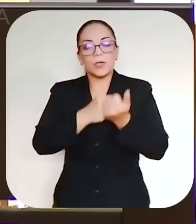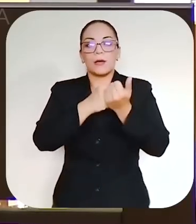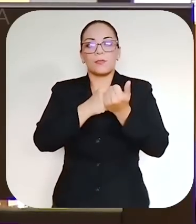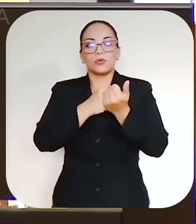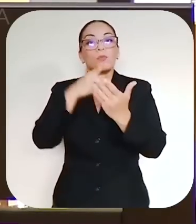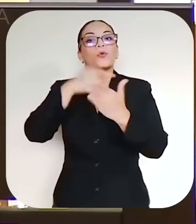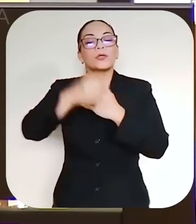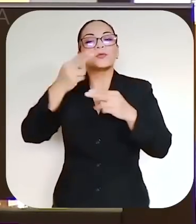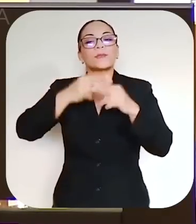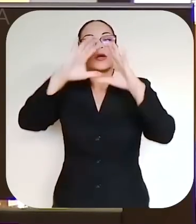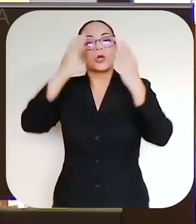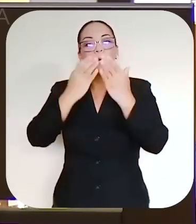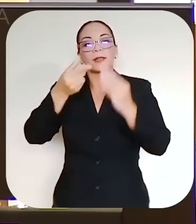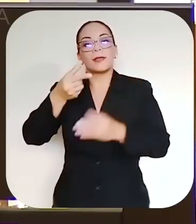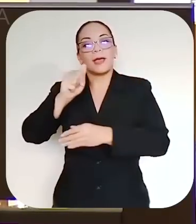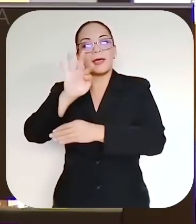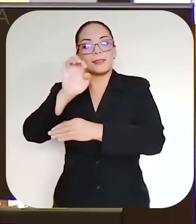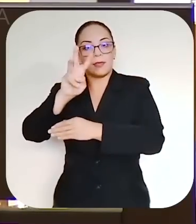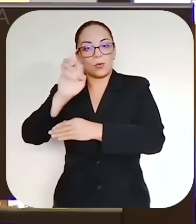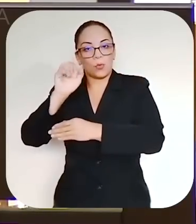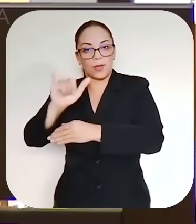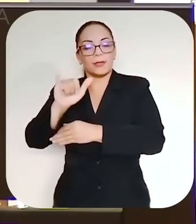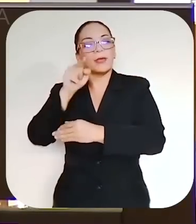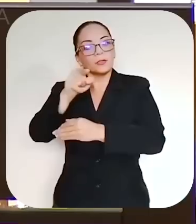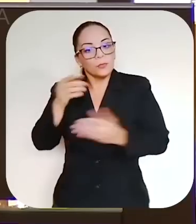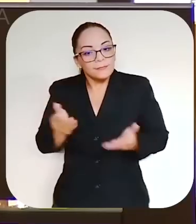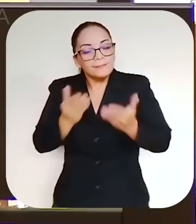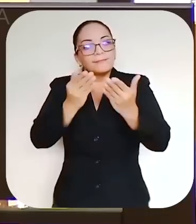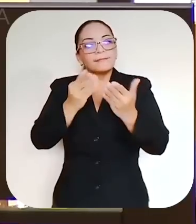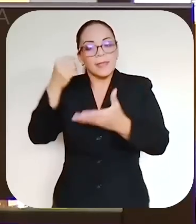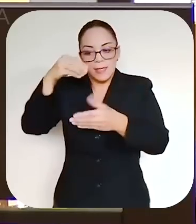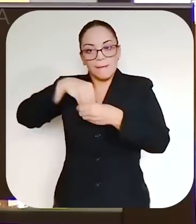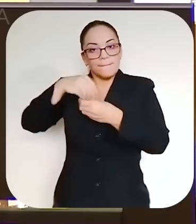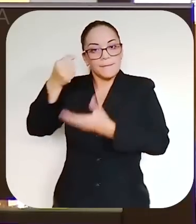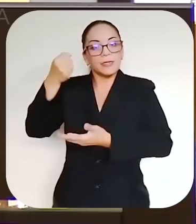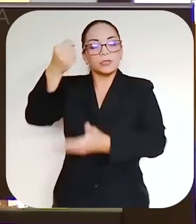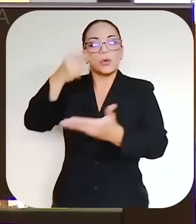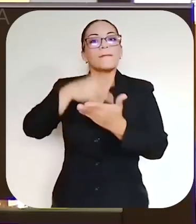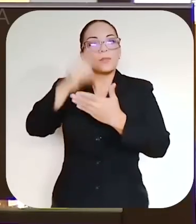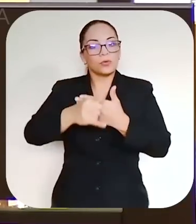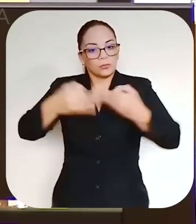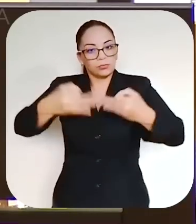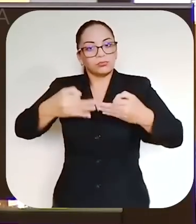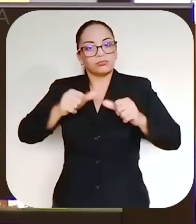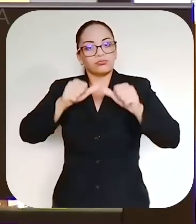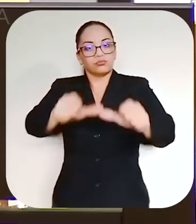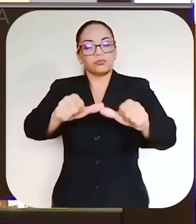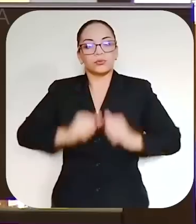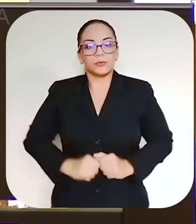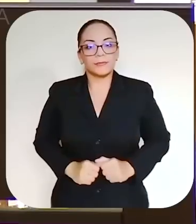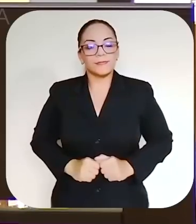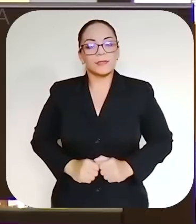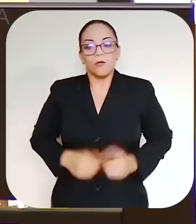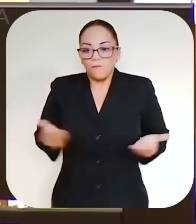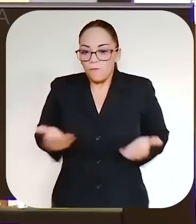apoyamos la iniciativa global Gateway que Procura impulsar la inversión en proyectos sostenibles y de alta